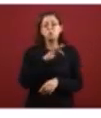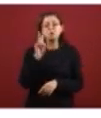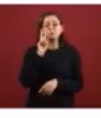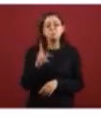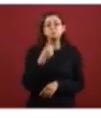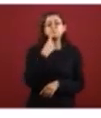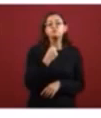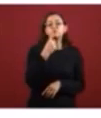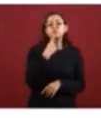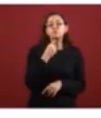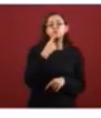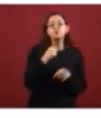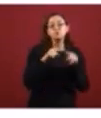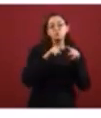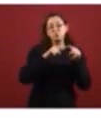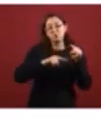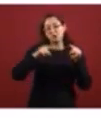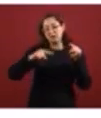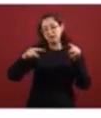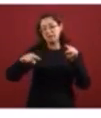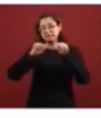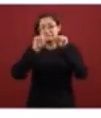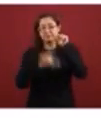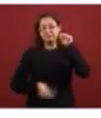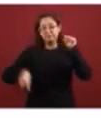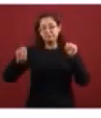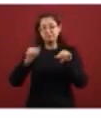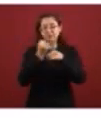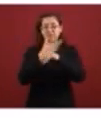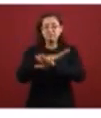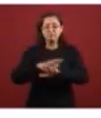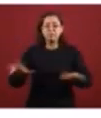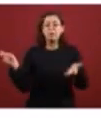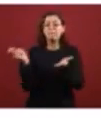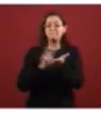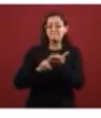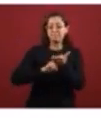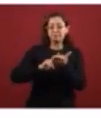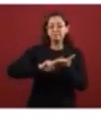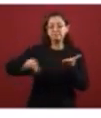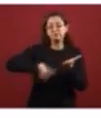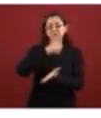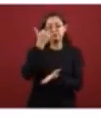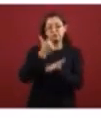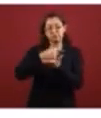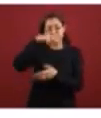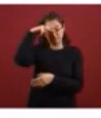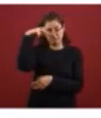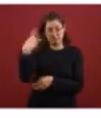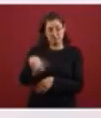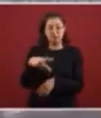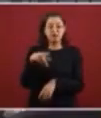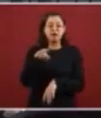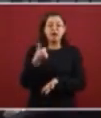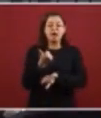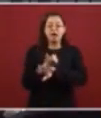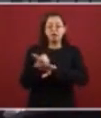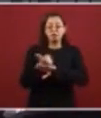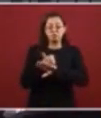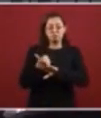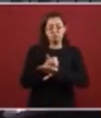el intercambio de información a nivel nacional la línea verde en la ciudad de mexico y la línea azul en el extranjero